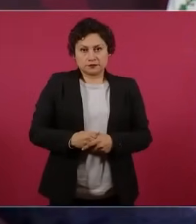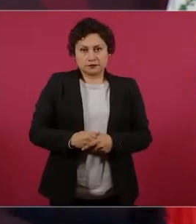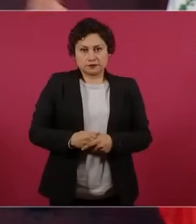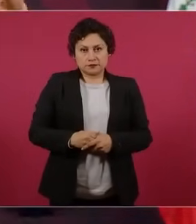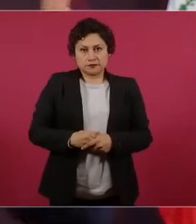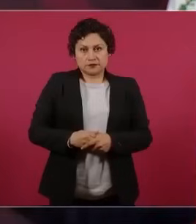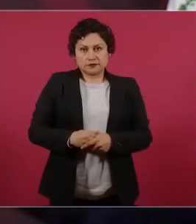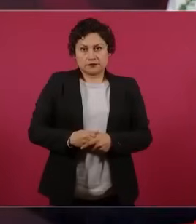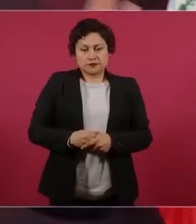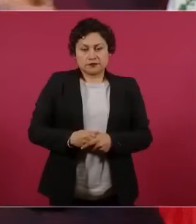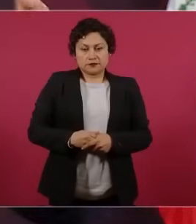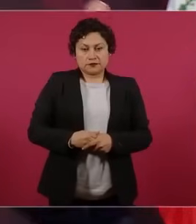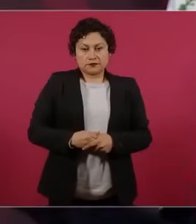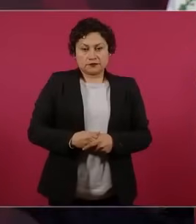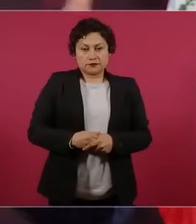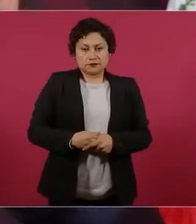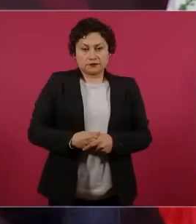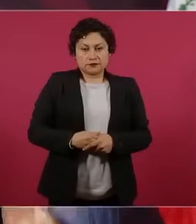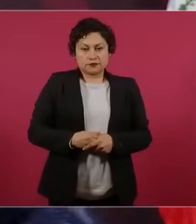Quienes formaron parte